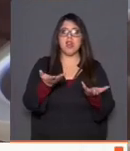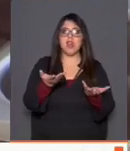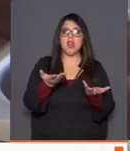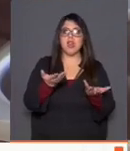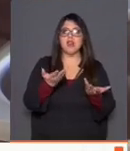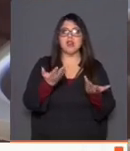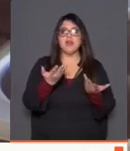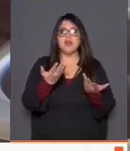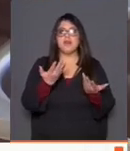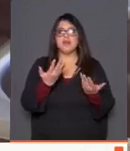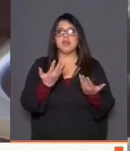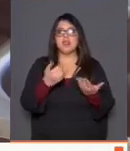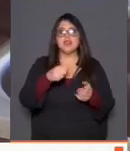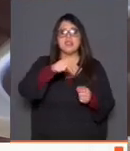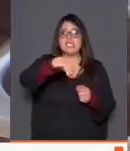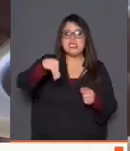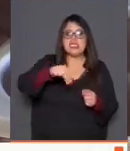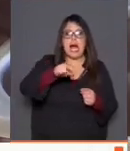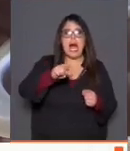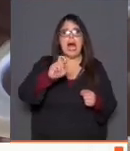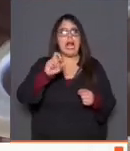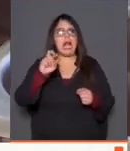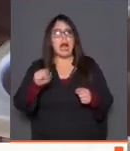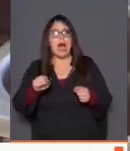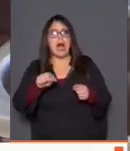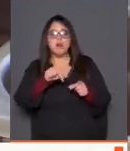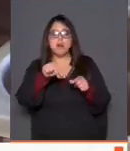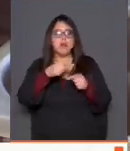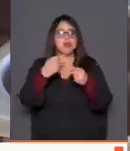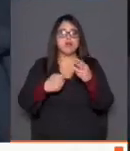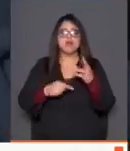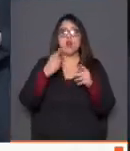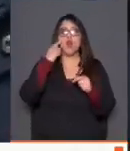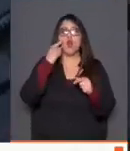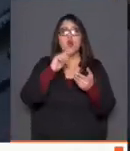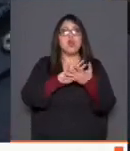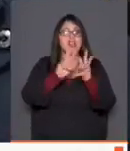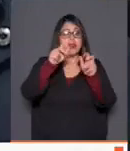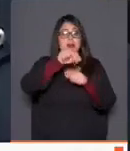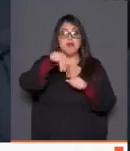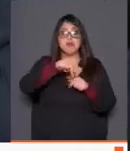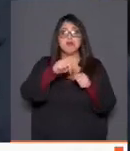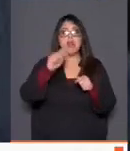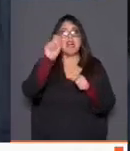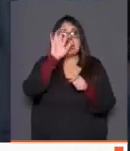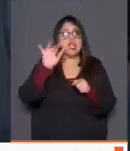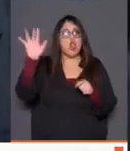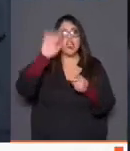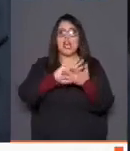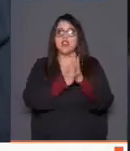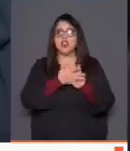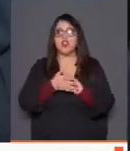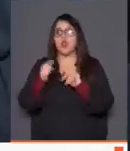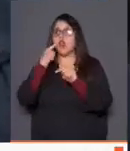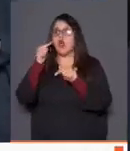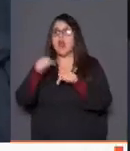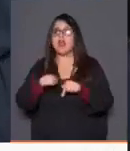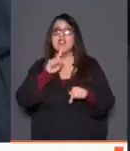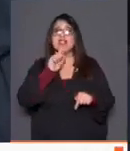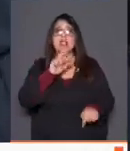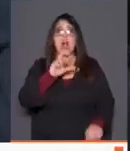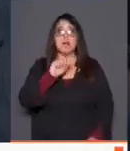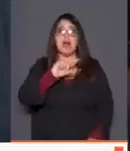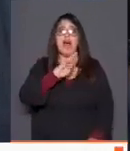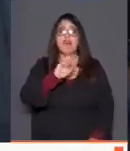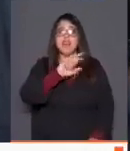sea salt ya sea después salar lo hay miles de teorías todas funcionan la tapa de arriba viene con el lado de la cultura de grasa importante